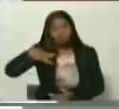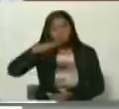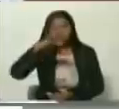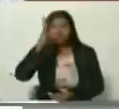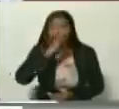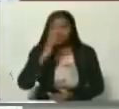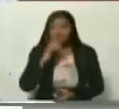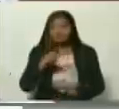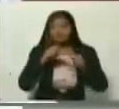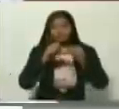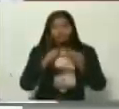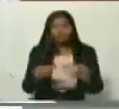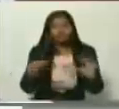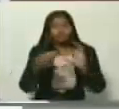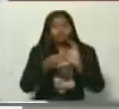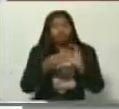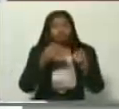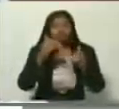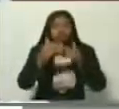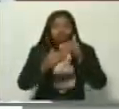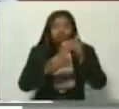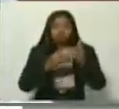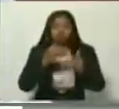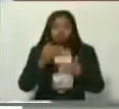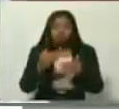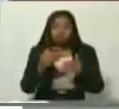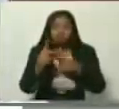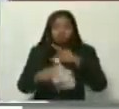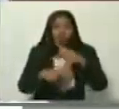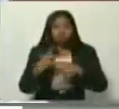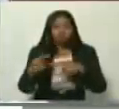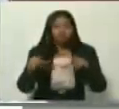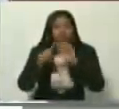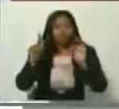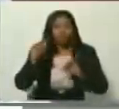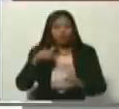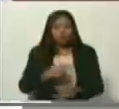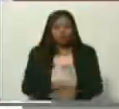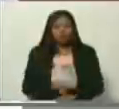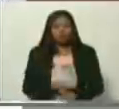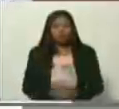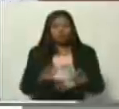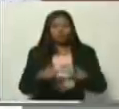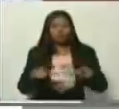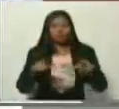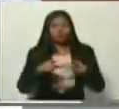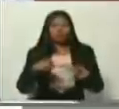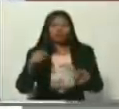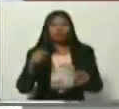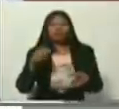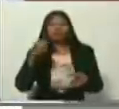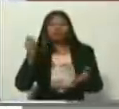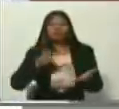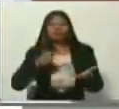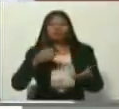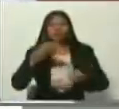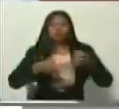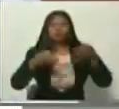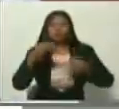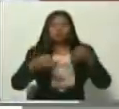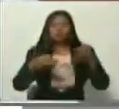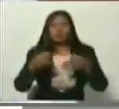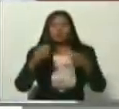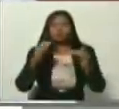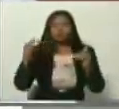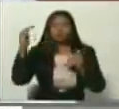ha seguido minuciosamente este proceso, la sala electoral del TCJ en el día de